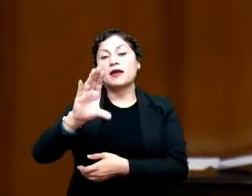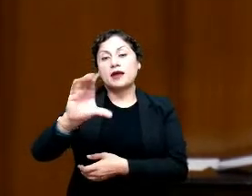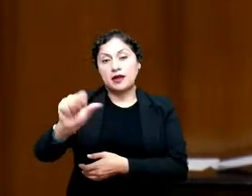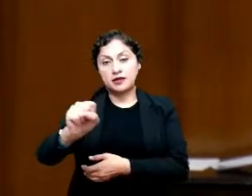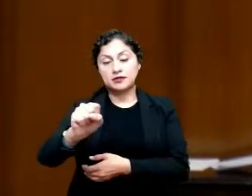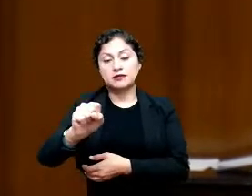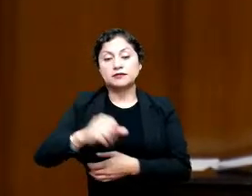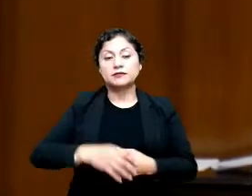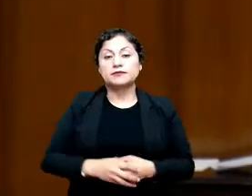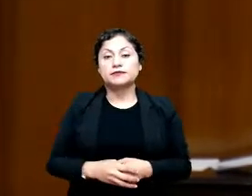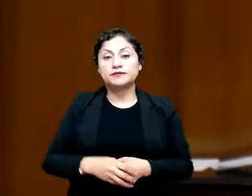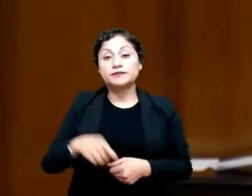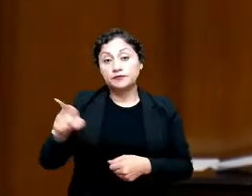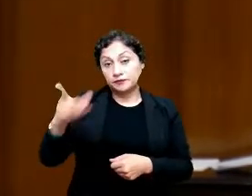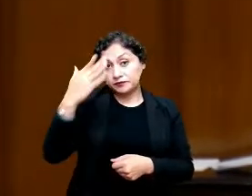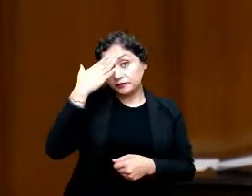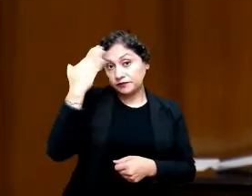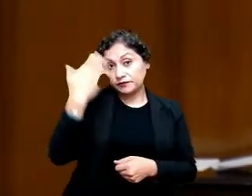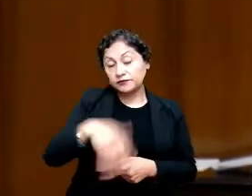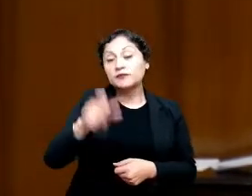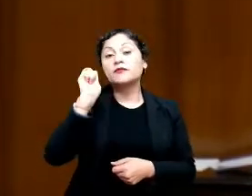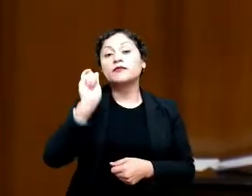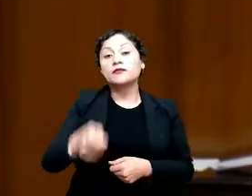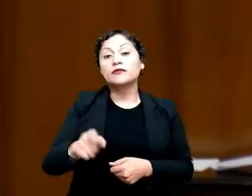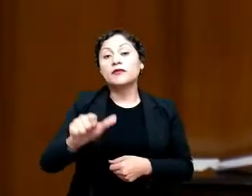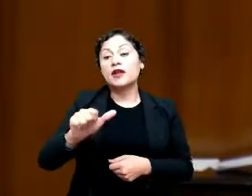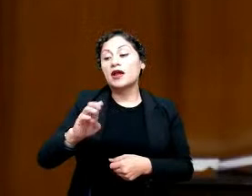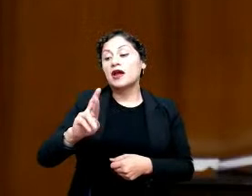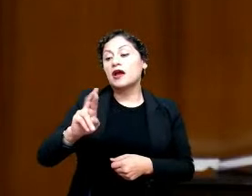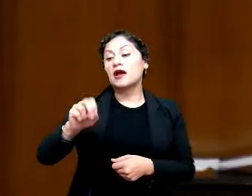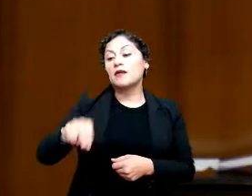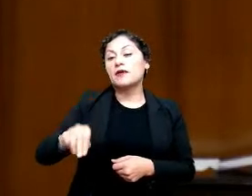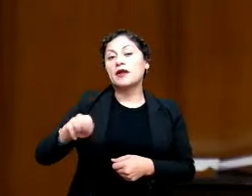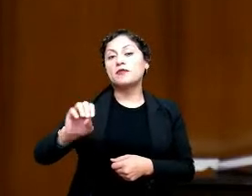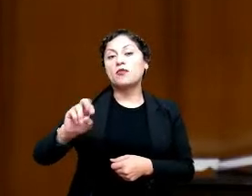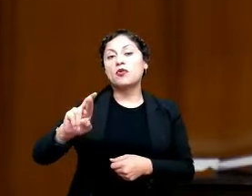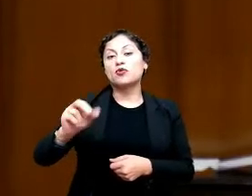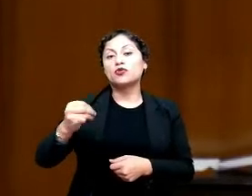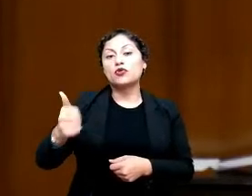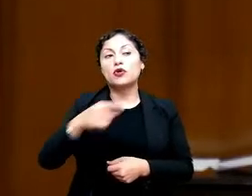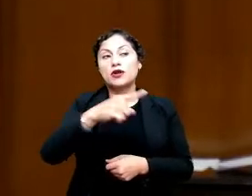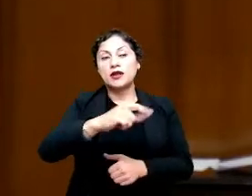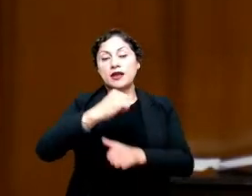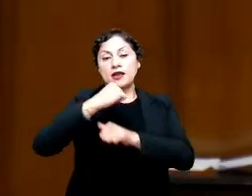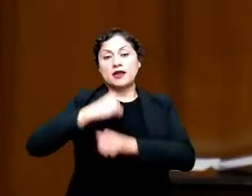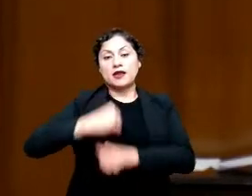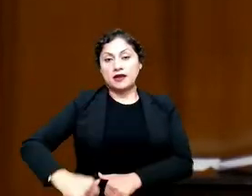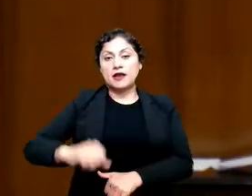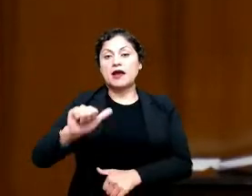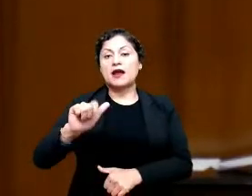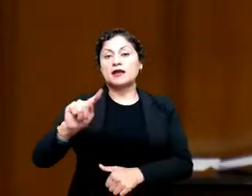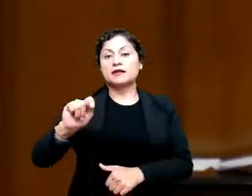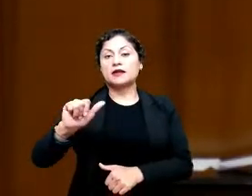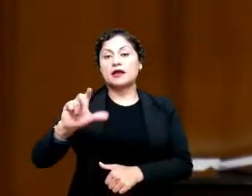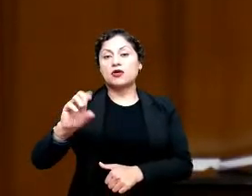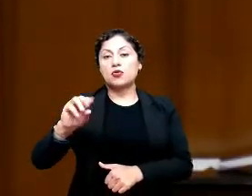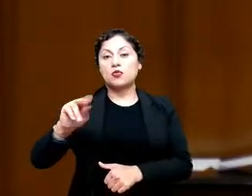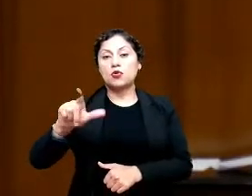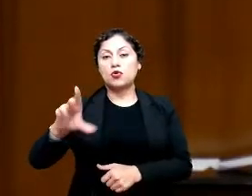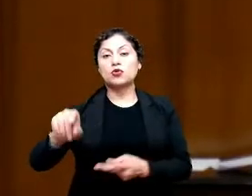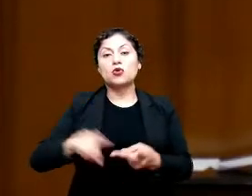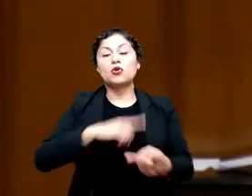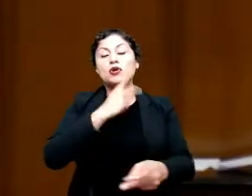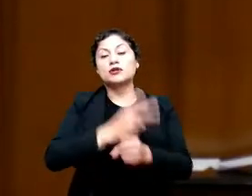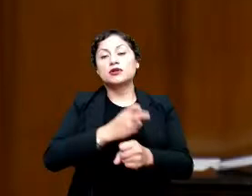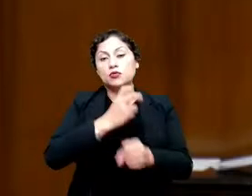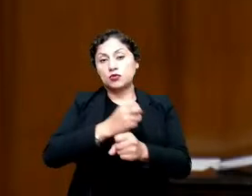su conocimiento, diputada, Abraham Monroy Esquivel es el coordinador regional de Atlacomulco, Ignacio Beltrán García, subsecretario de Gobierno